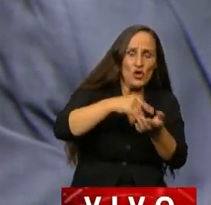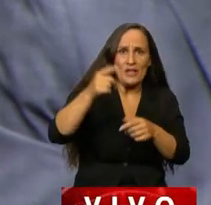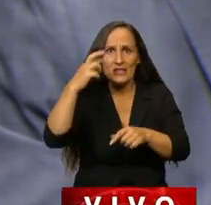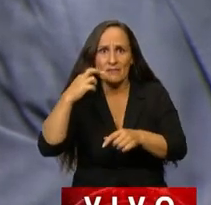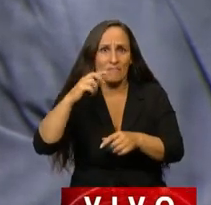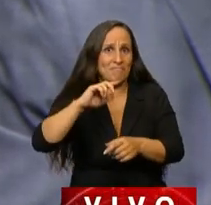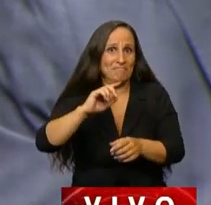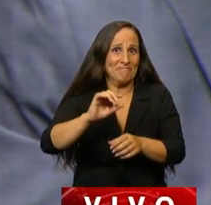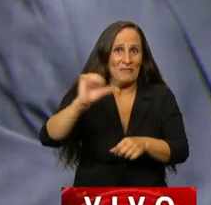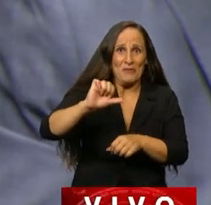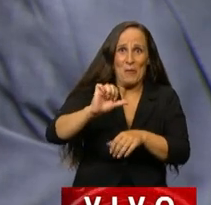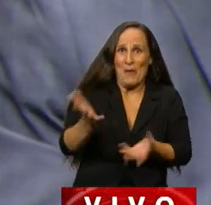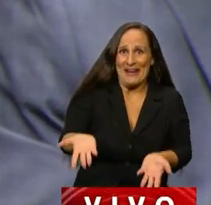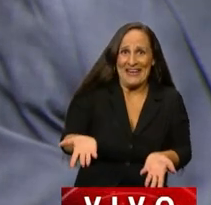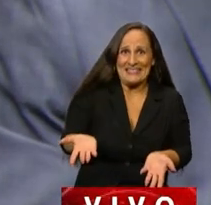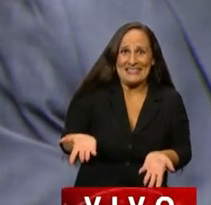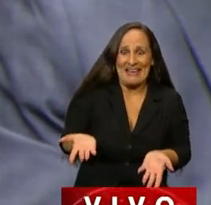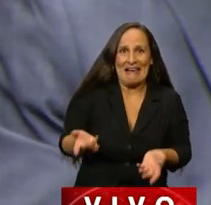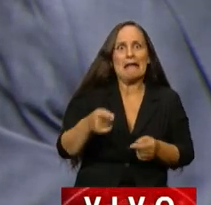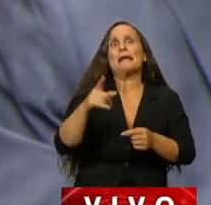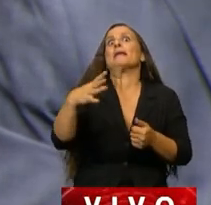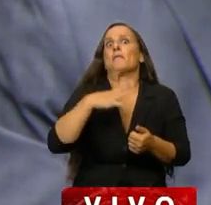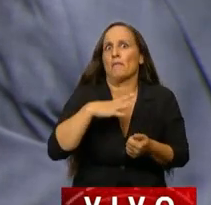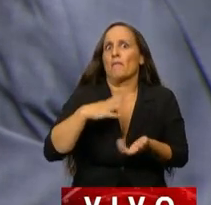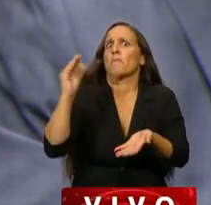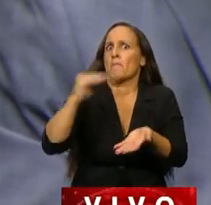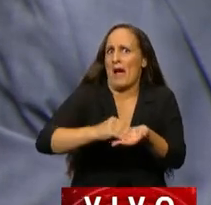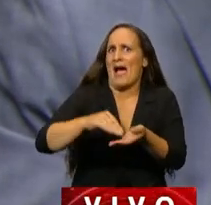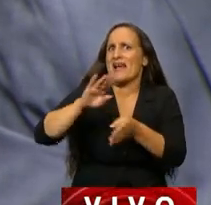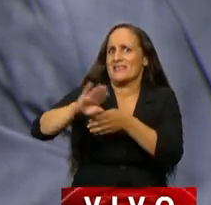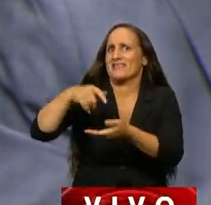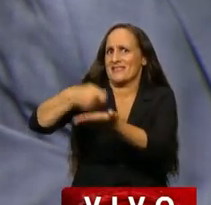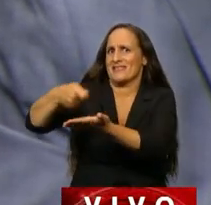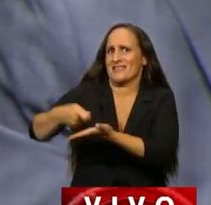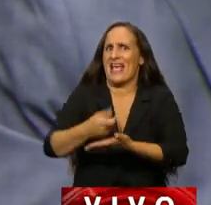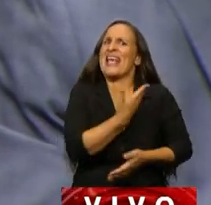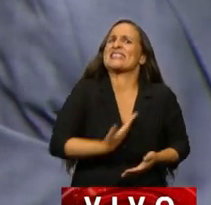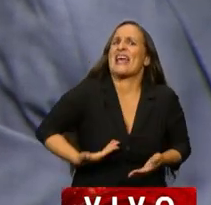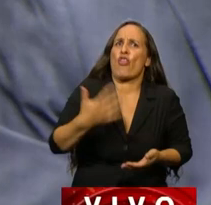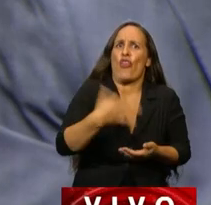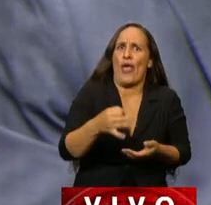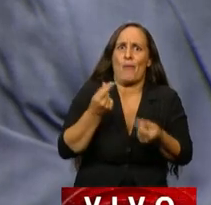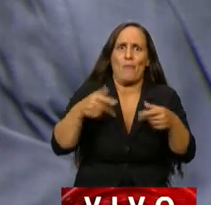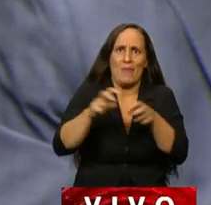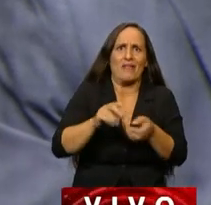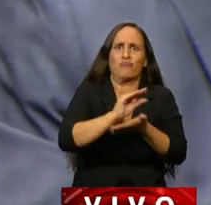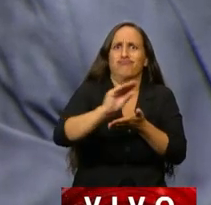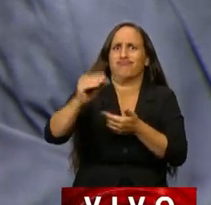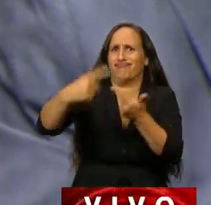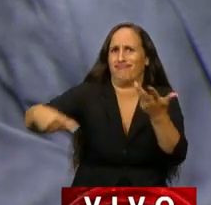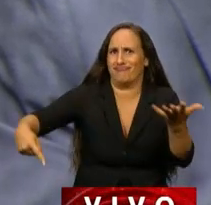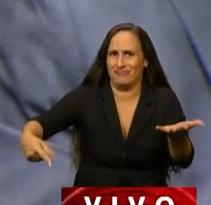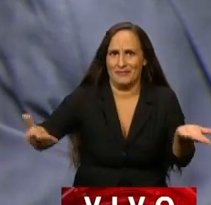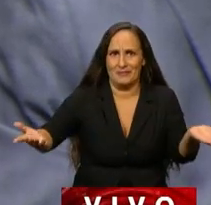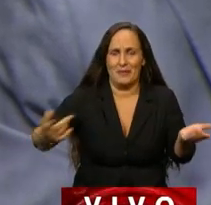El resto, y sin tener en cuenta el resto de las obligaciones que además tiene que afrontar el Estado Nacional. Para tener una idea de